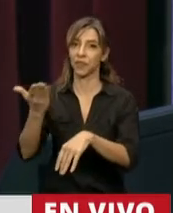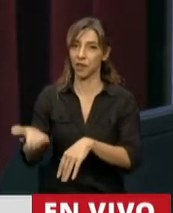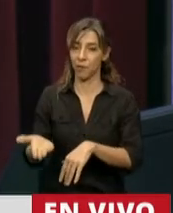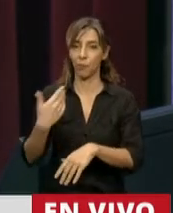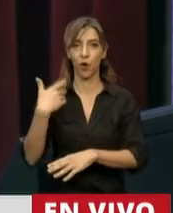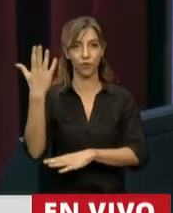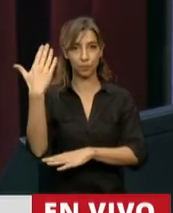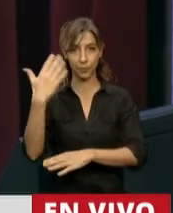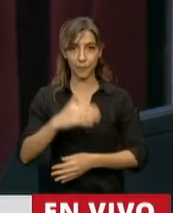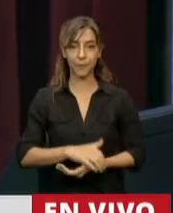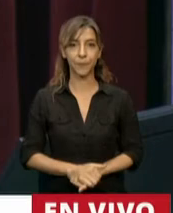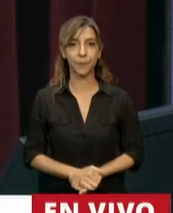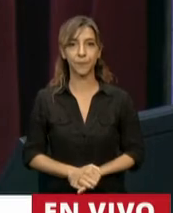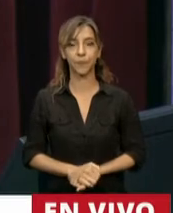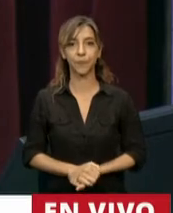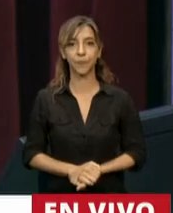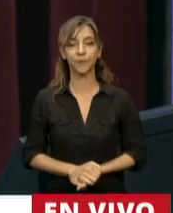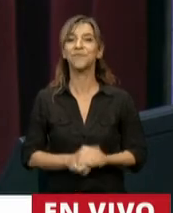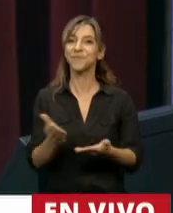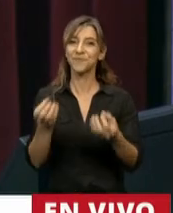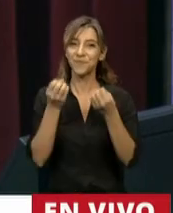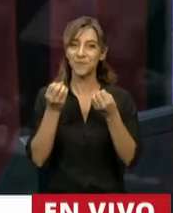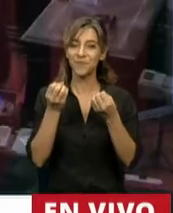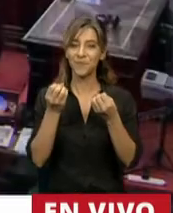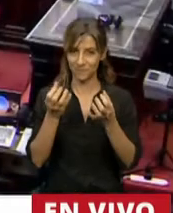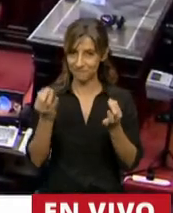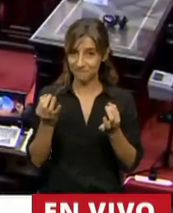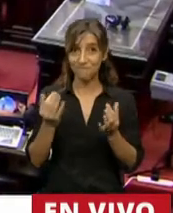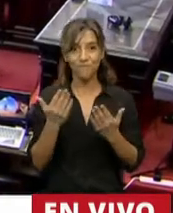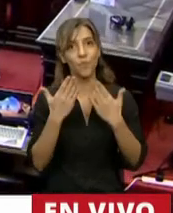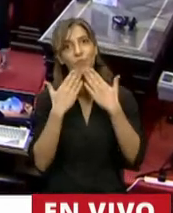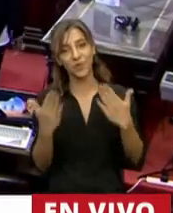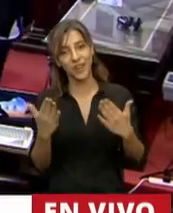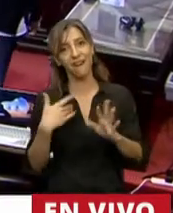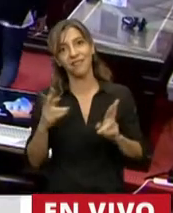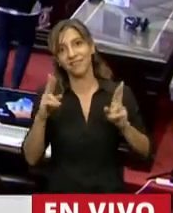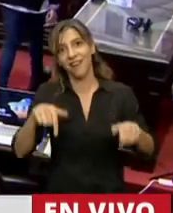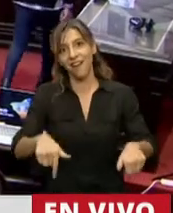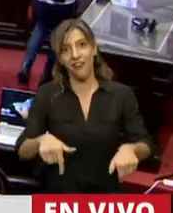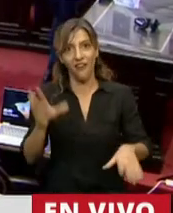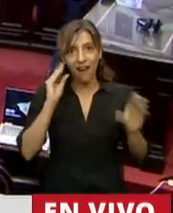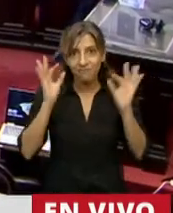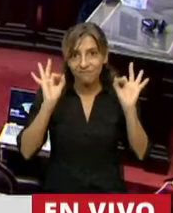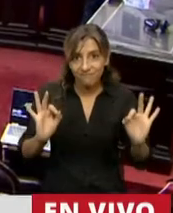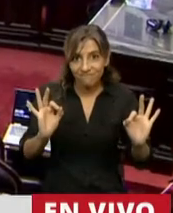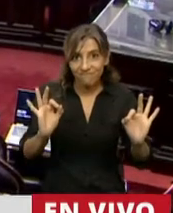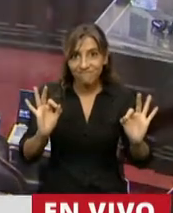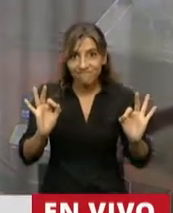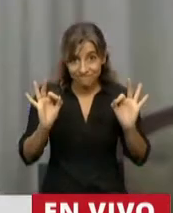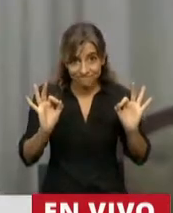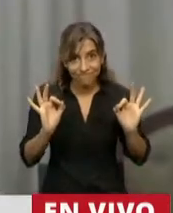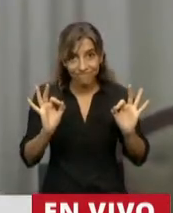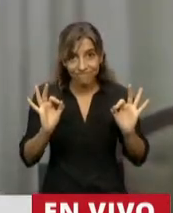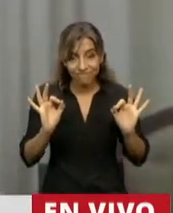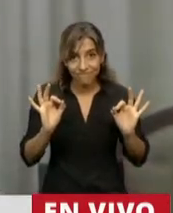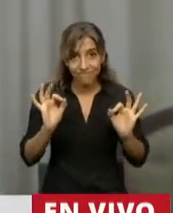diputada Vallejos. Bueno, muchas gracias, señor presidente. Espero que ahora nos escuchemos bien. ¿Sí? La